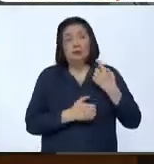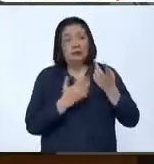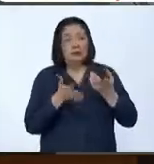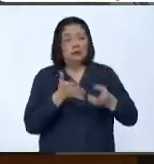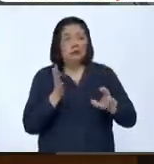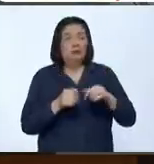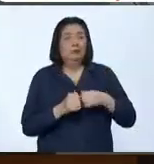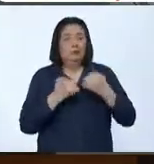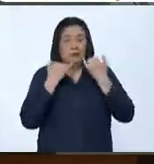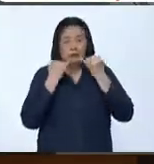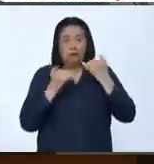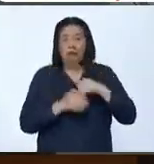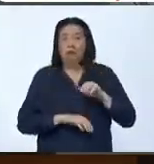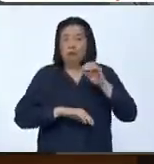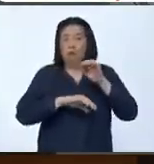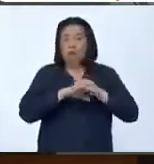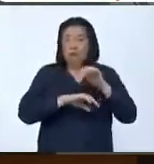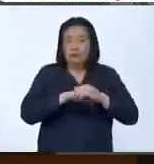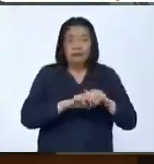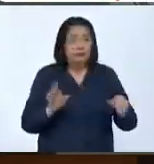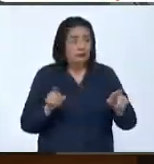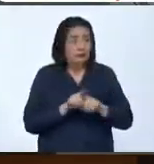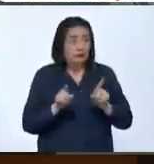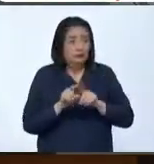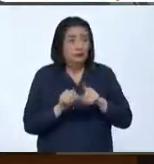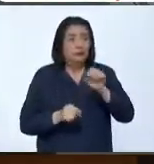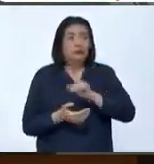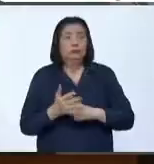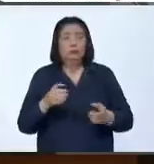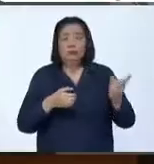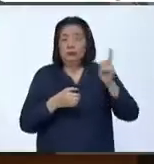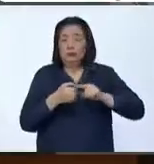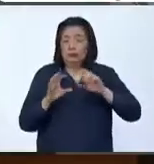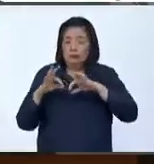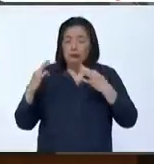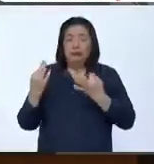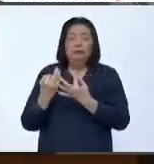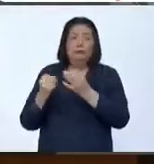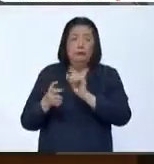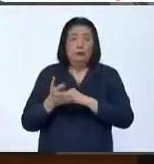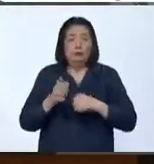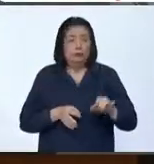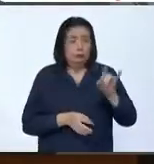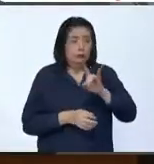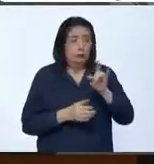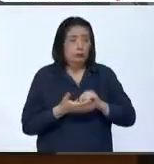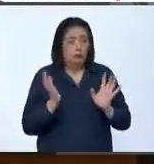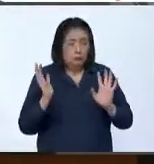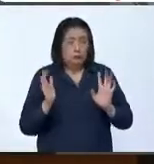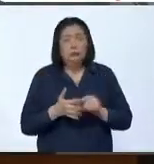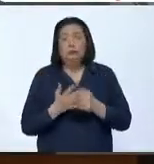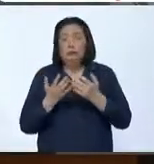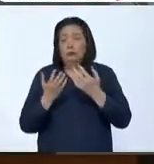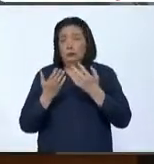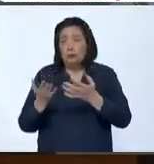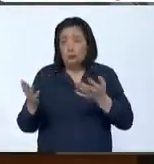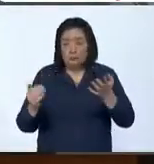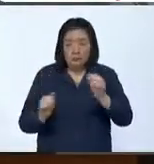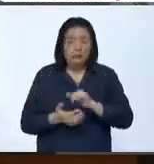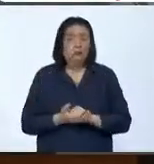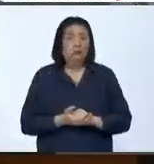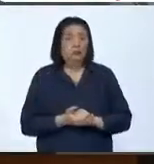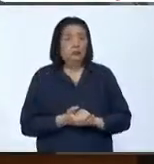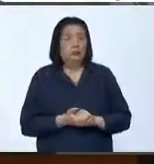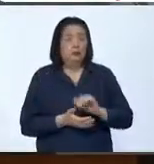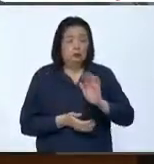con el idioma inglés así como la participación de las familias en el uso de dichos recursos las